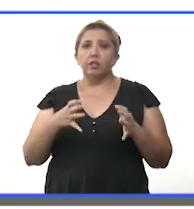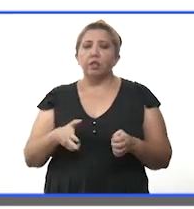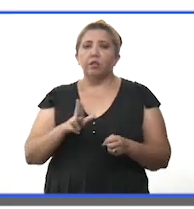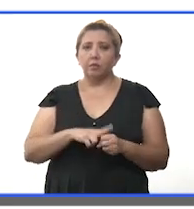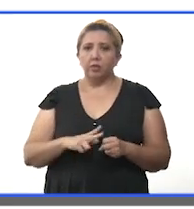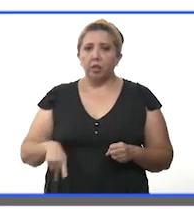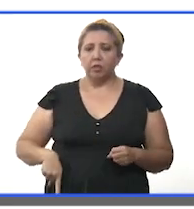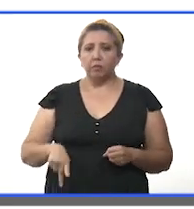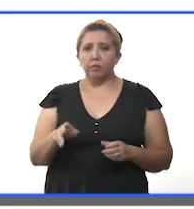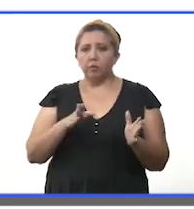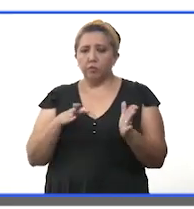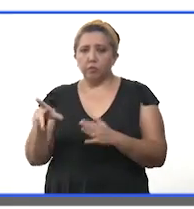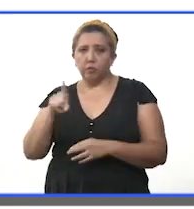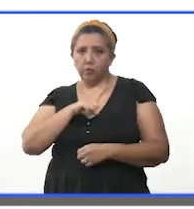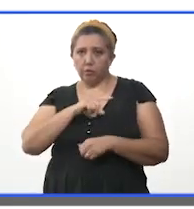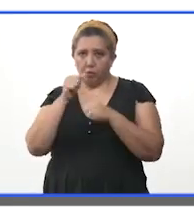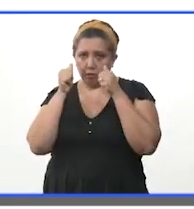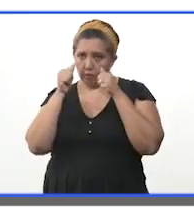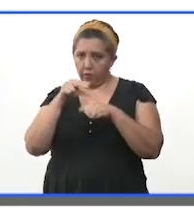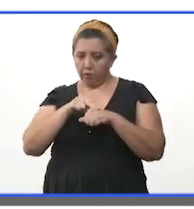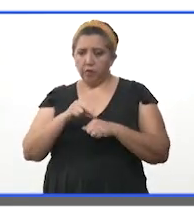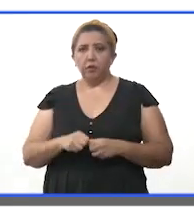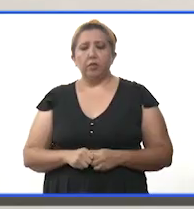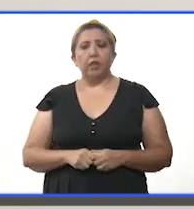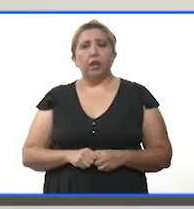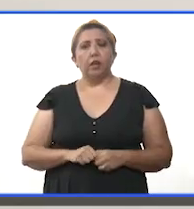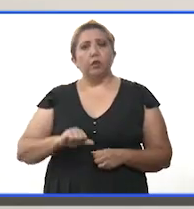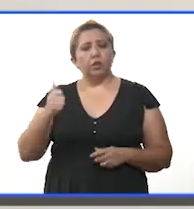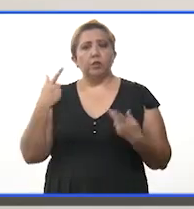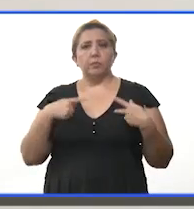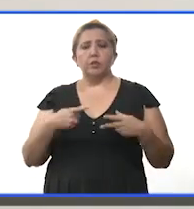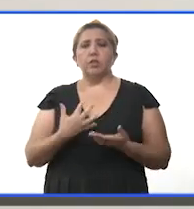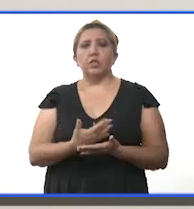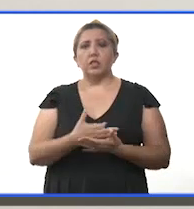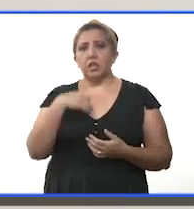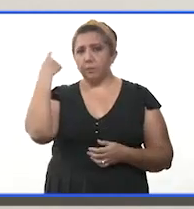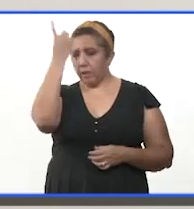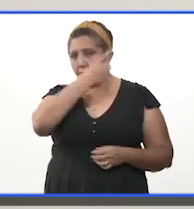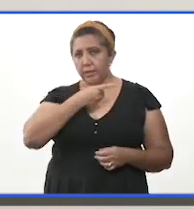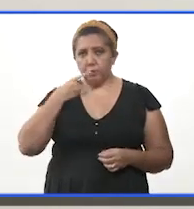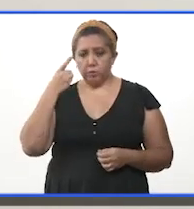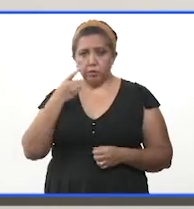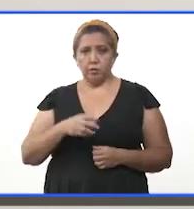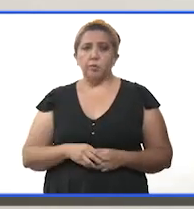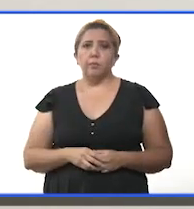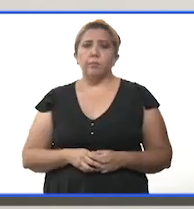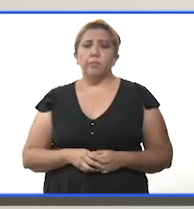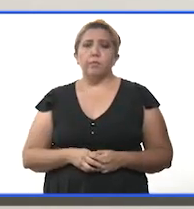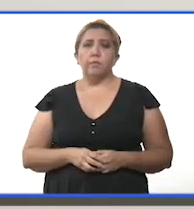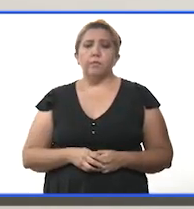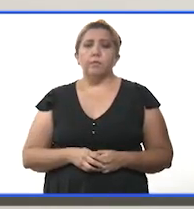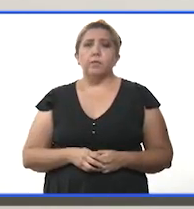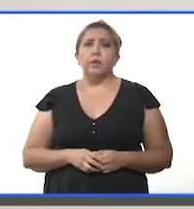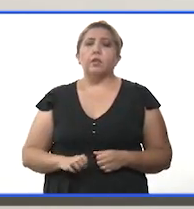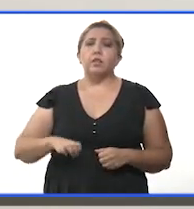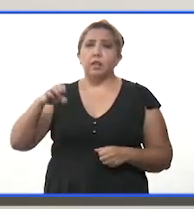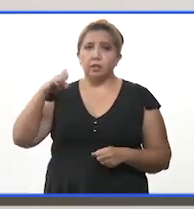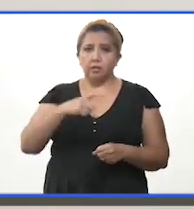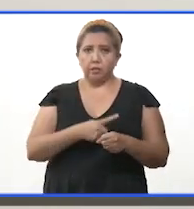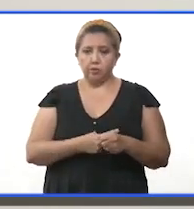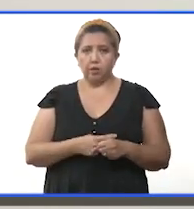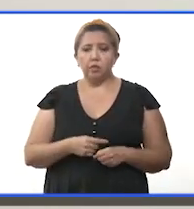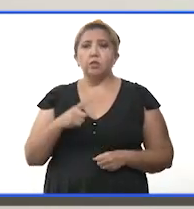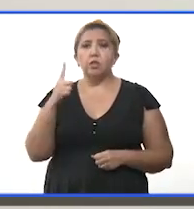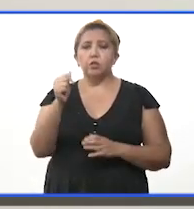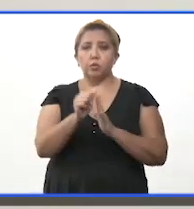positivos están en hospitales públicos y en aislamiento total. Hay otros pacientes a la espera de diagnóstico. El rango de edad